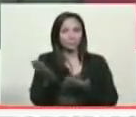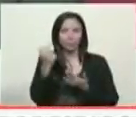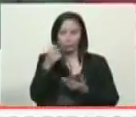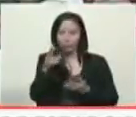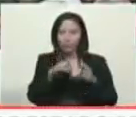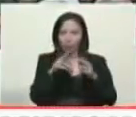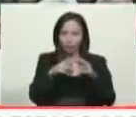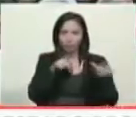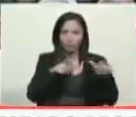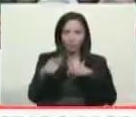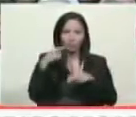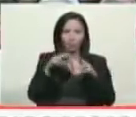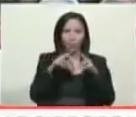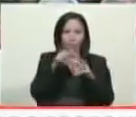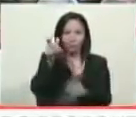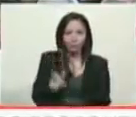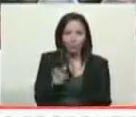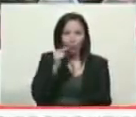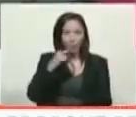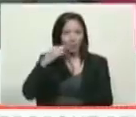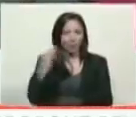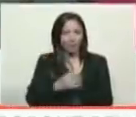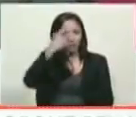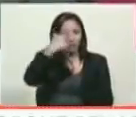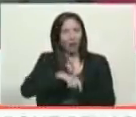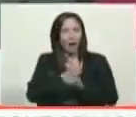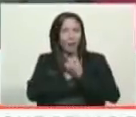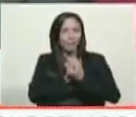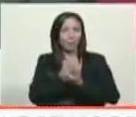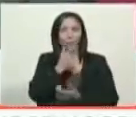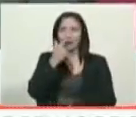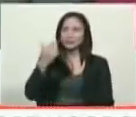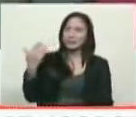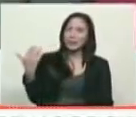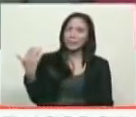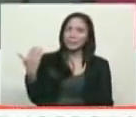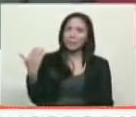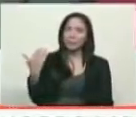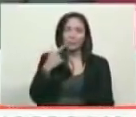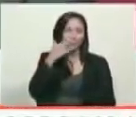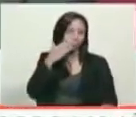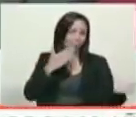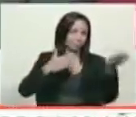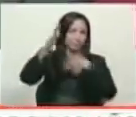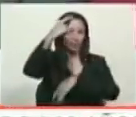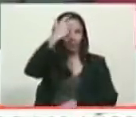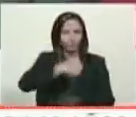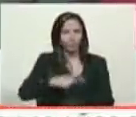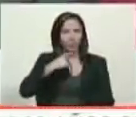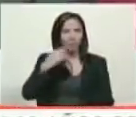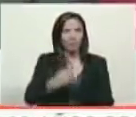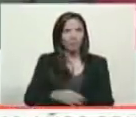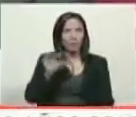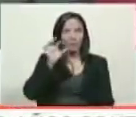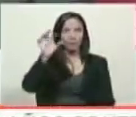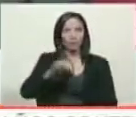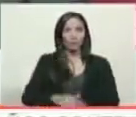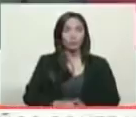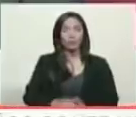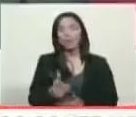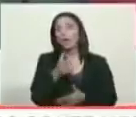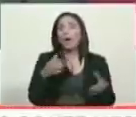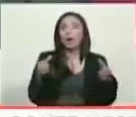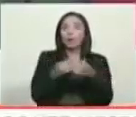conocen, un patriota. Hoy, hace tiempo y por siempre será un patriota. En nombre,